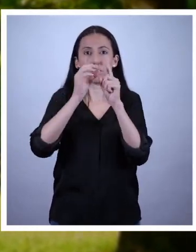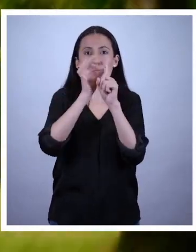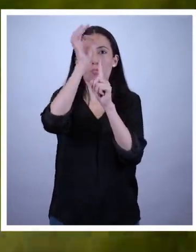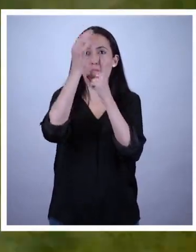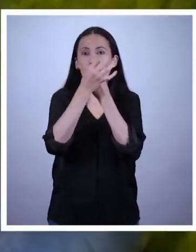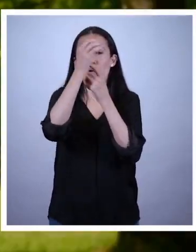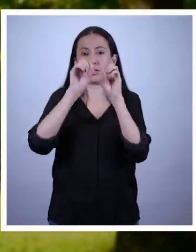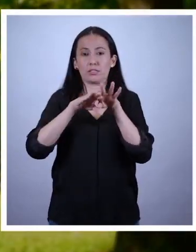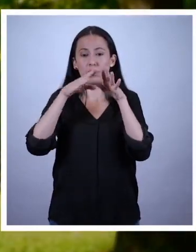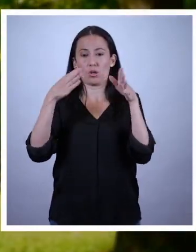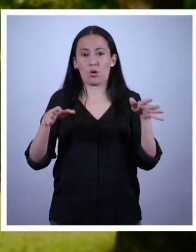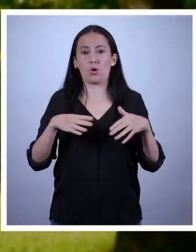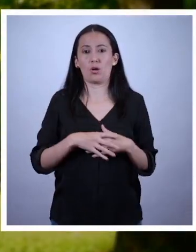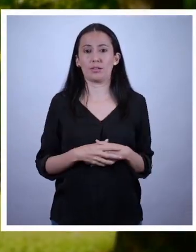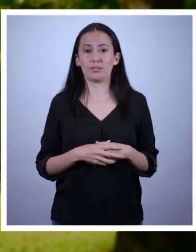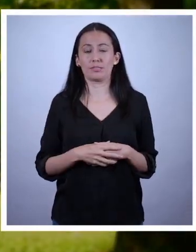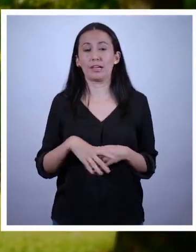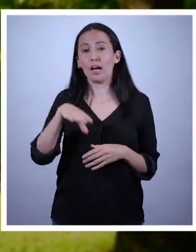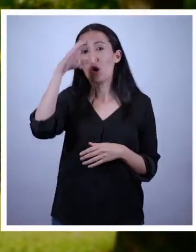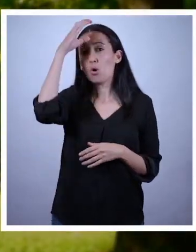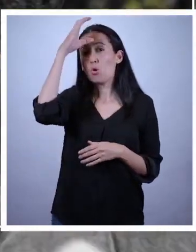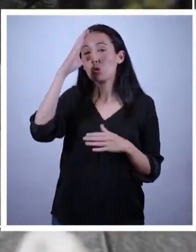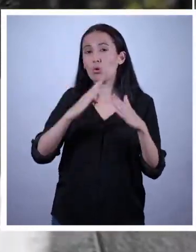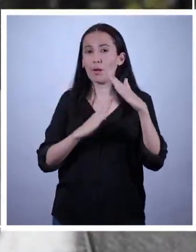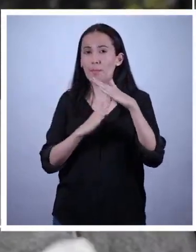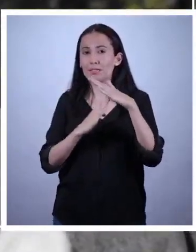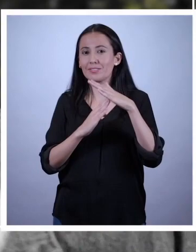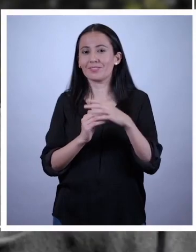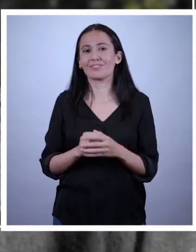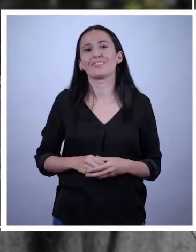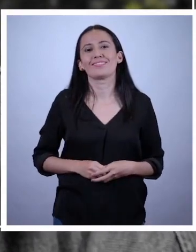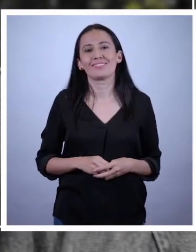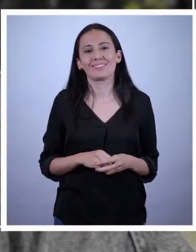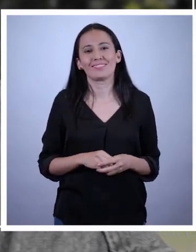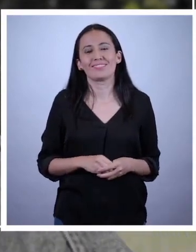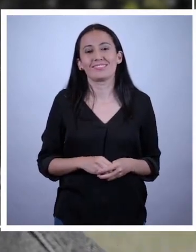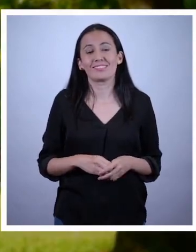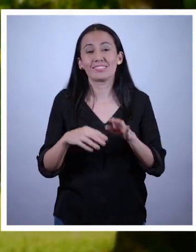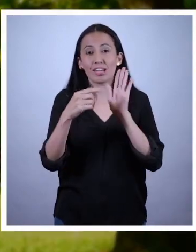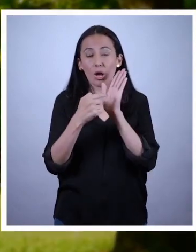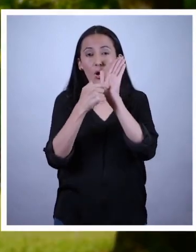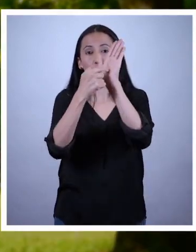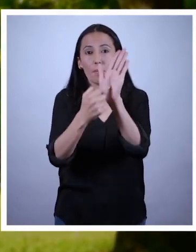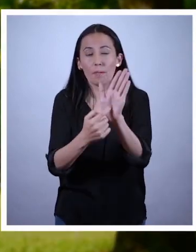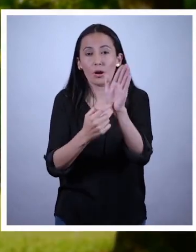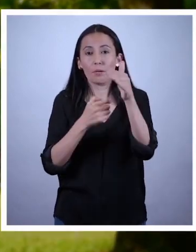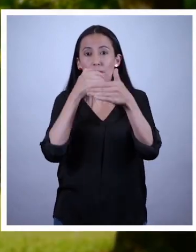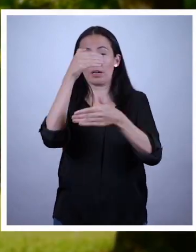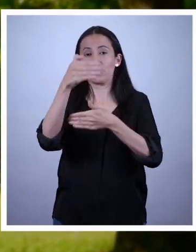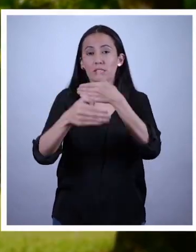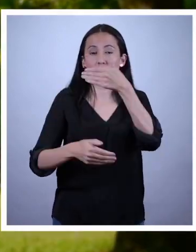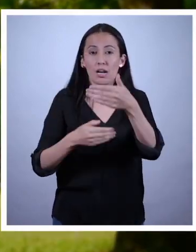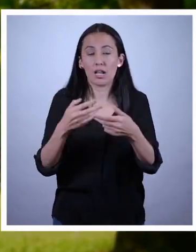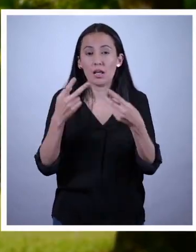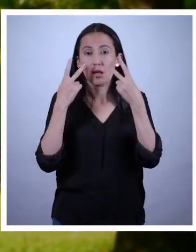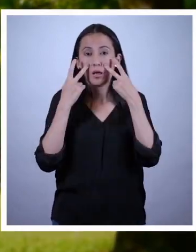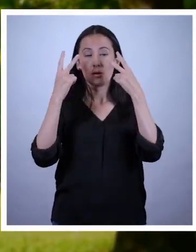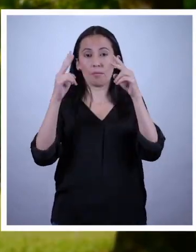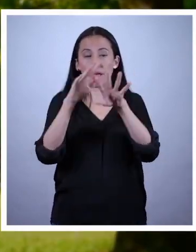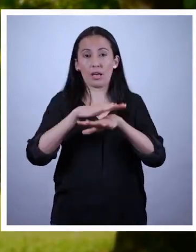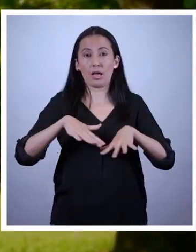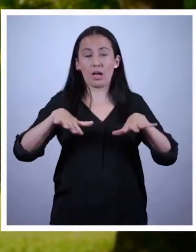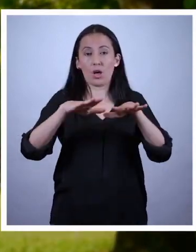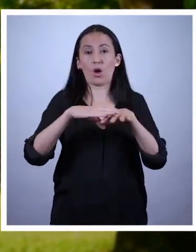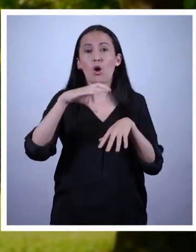paja o ramas. Y ahora entramos a la sección de cultura de paz. Generalmente, se menciona la